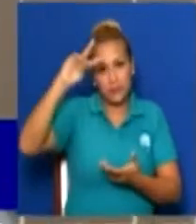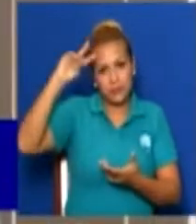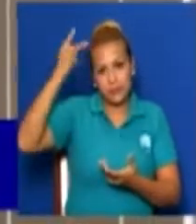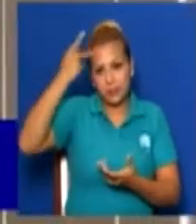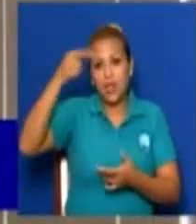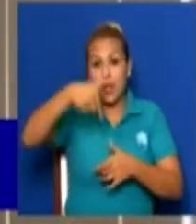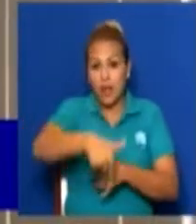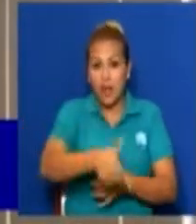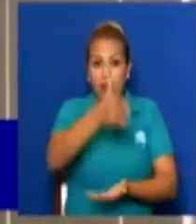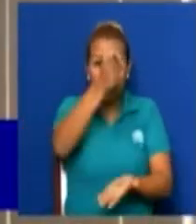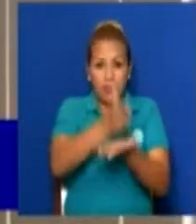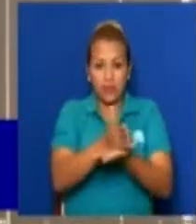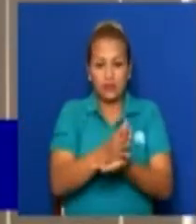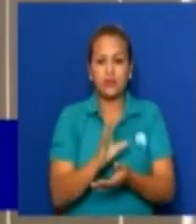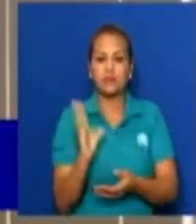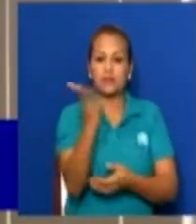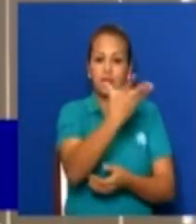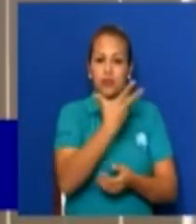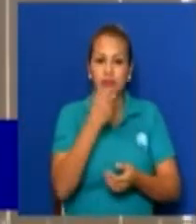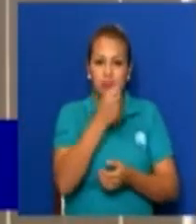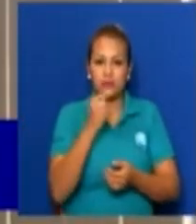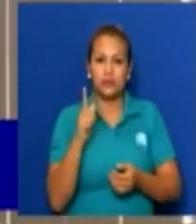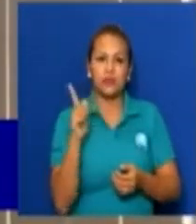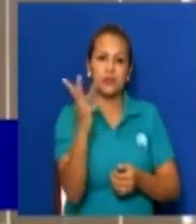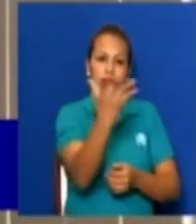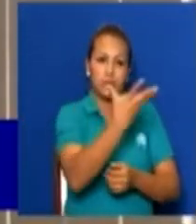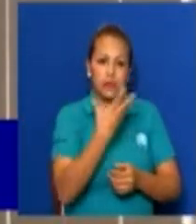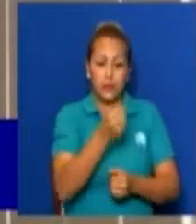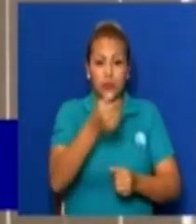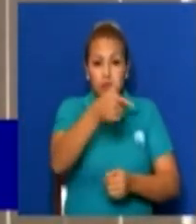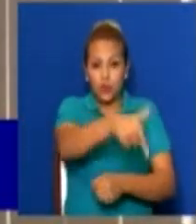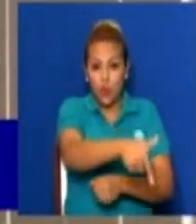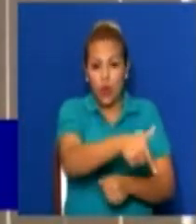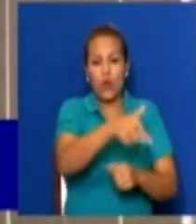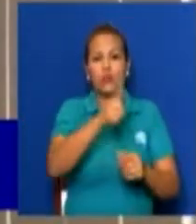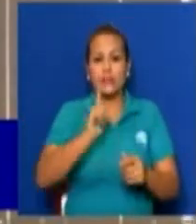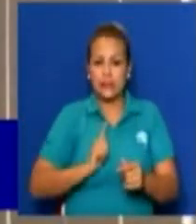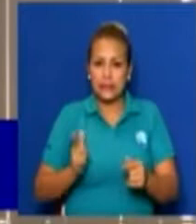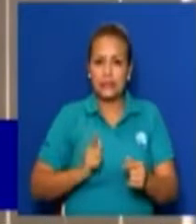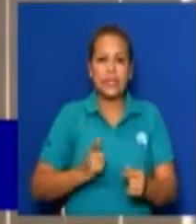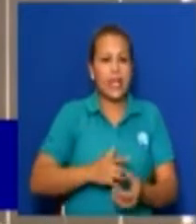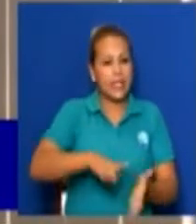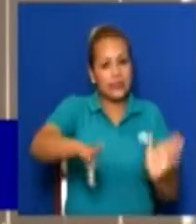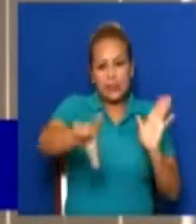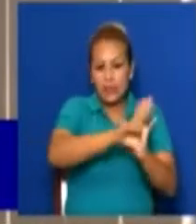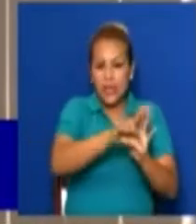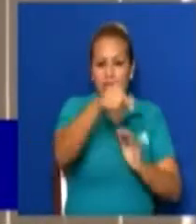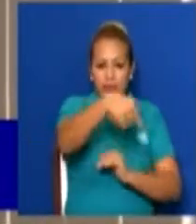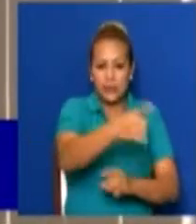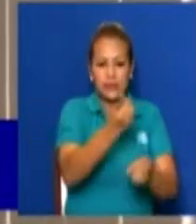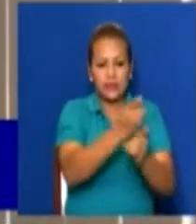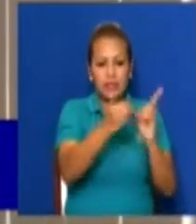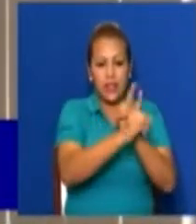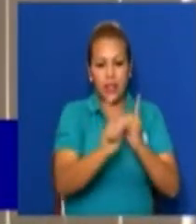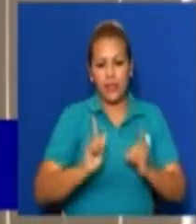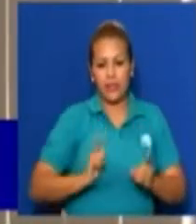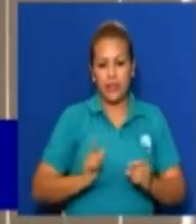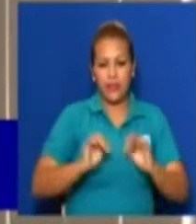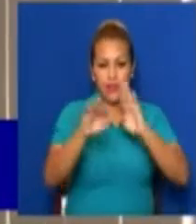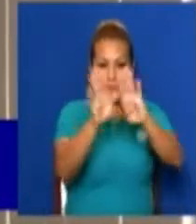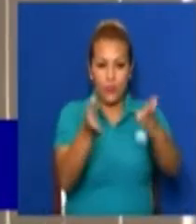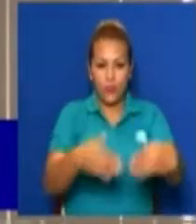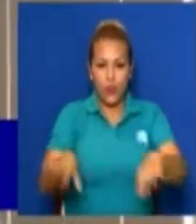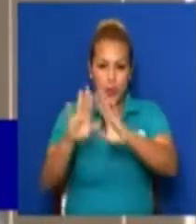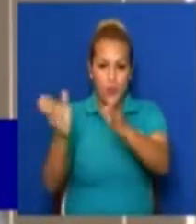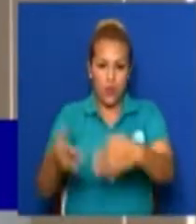una decisión de Estado. Es decir, todos los partidos obligatoriamente en las próximas elecciones tendrán que poner